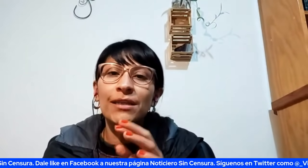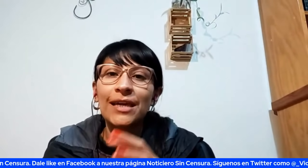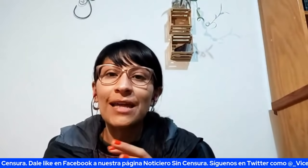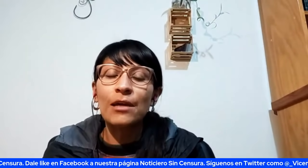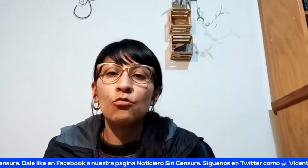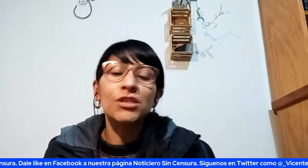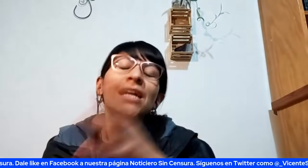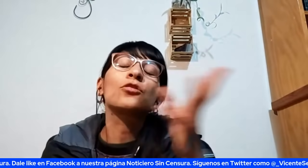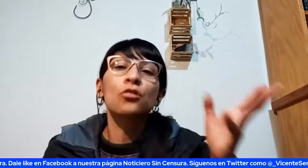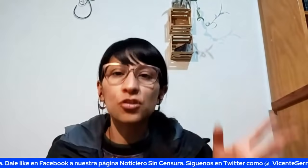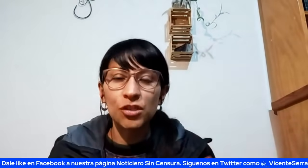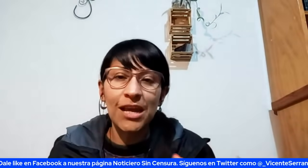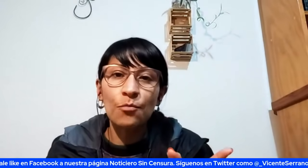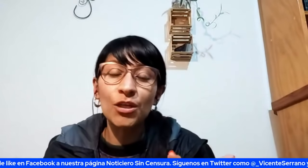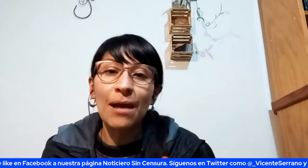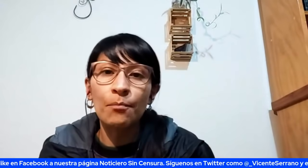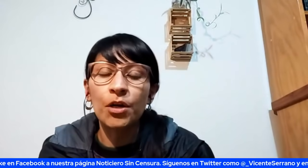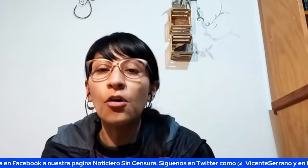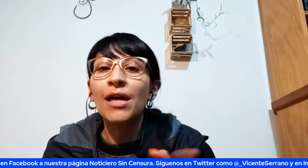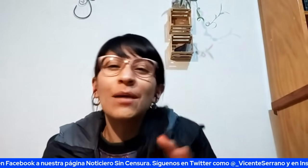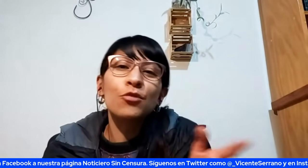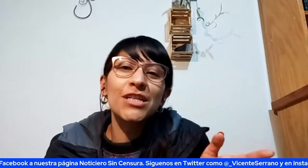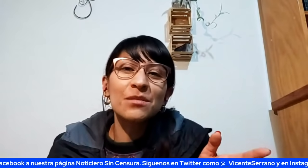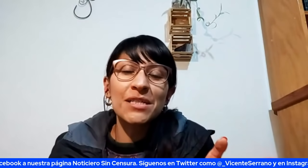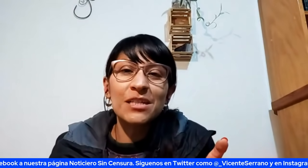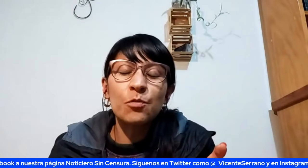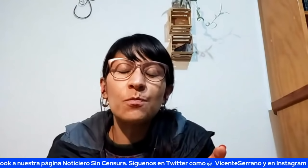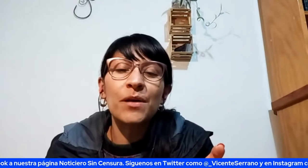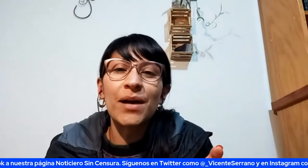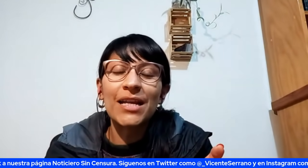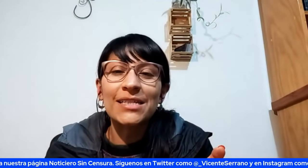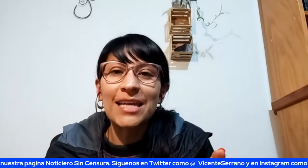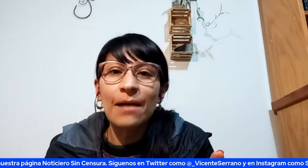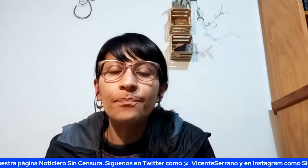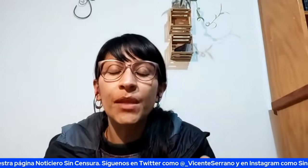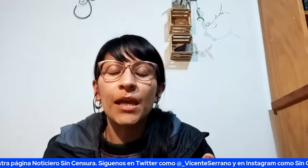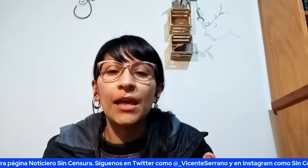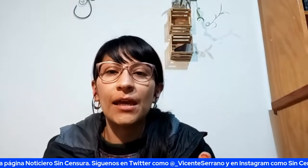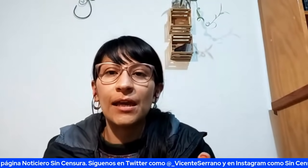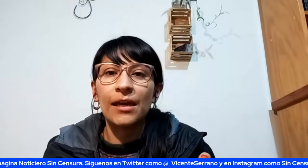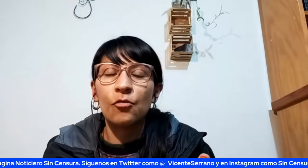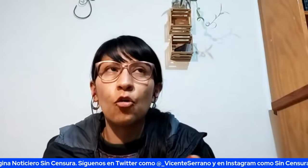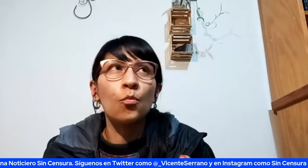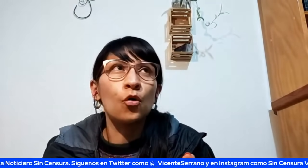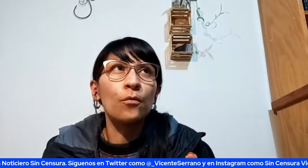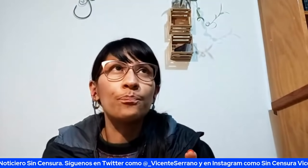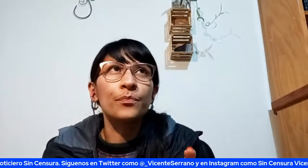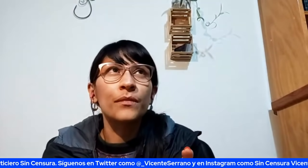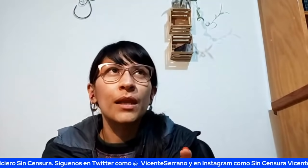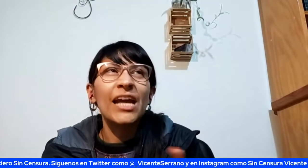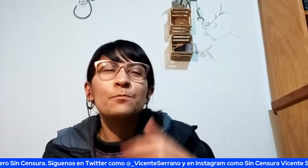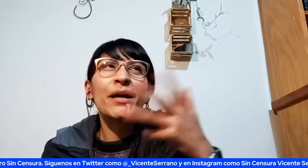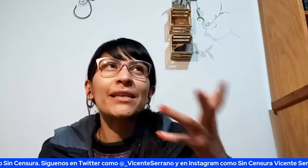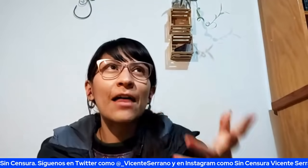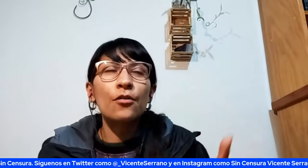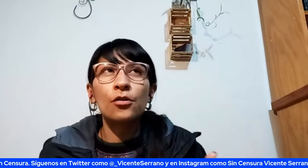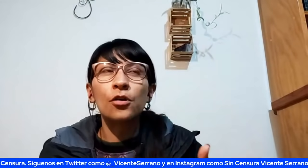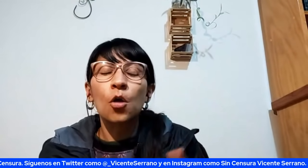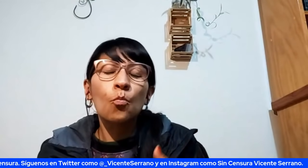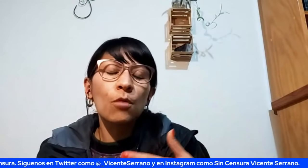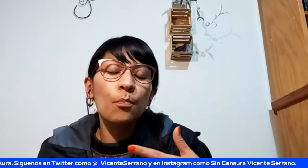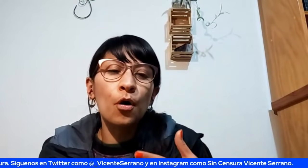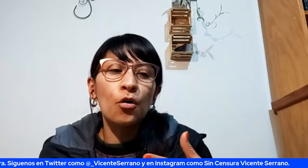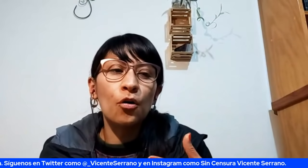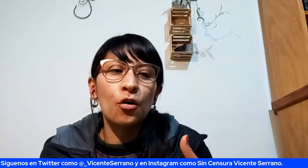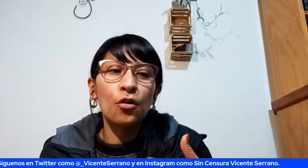conciencia política de un sector social muy amplio, que muchas veces pues permanecía como